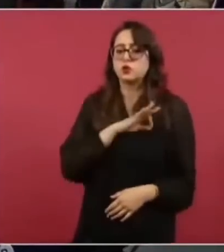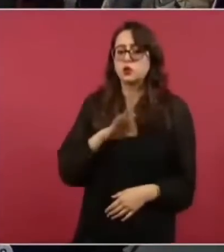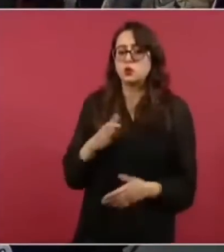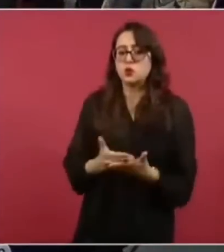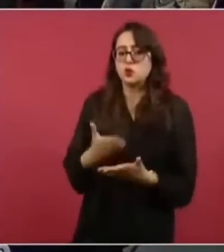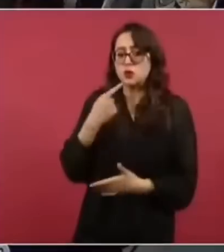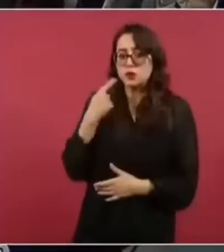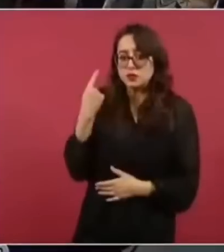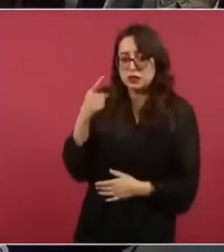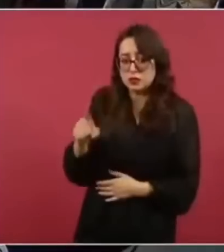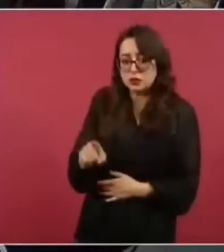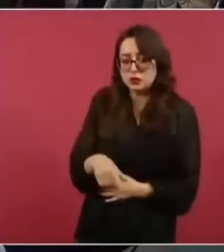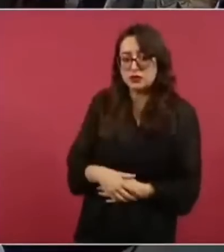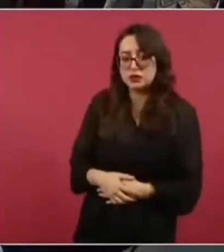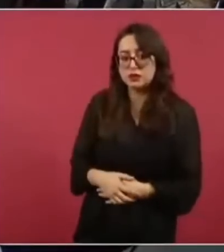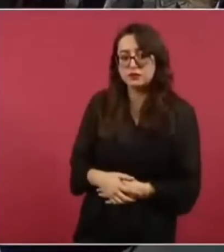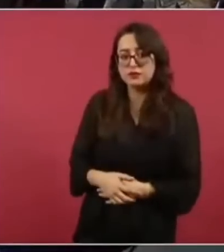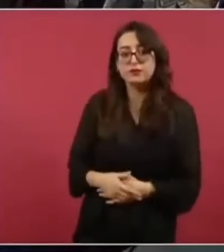sí. lunes.